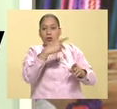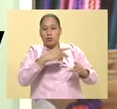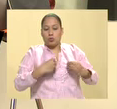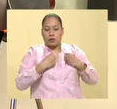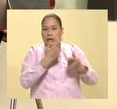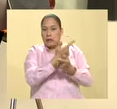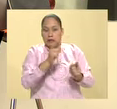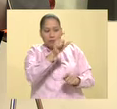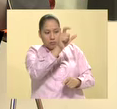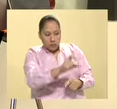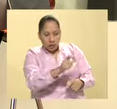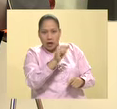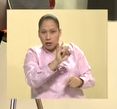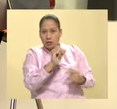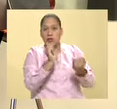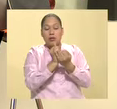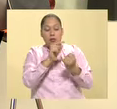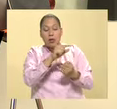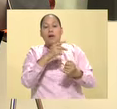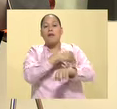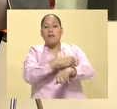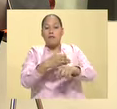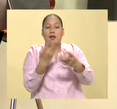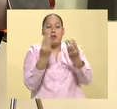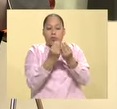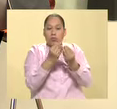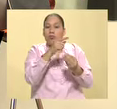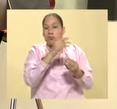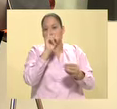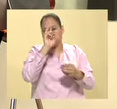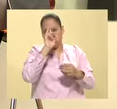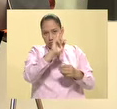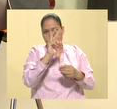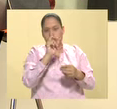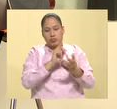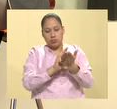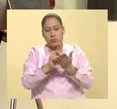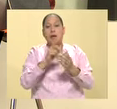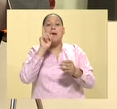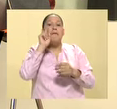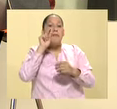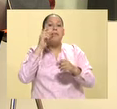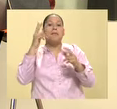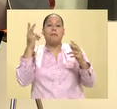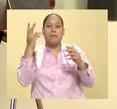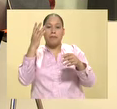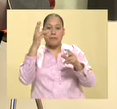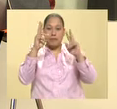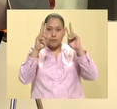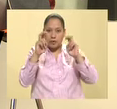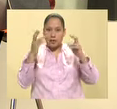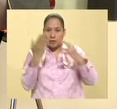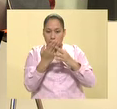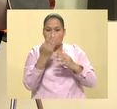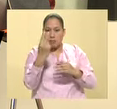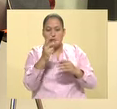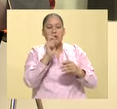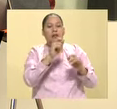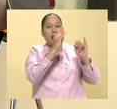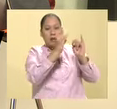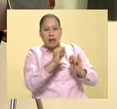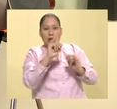certeza jurídica y a la familia. Y ahí lo dejamos. Y mañana nos vamos a explicar segunda lo parte. que es identidad, lo que es